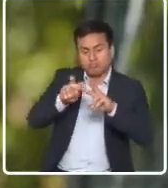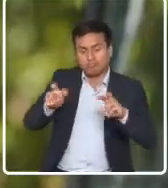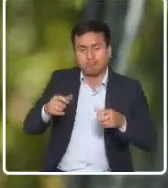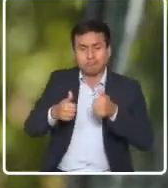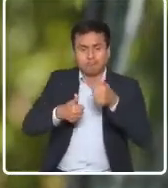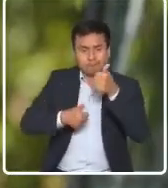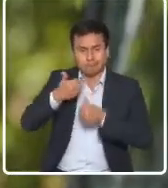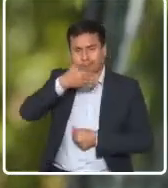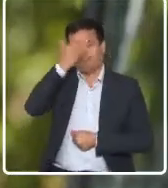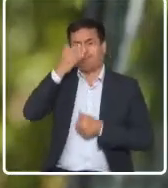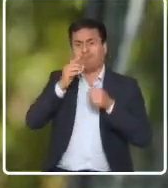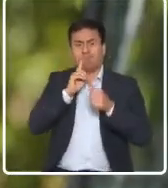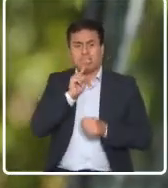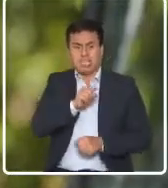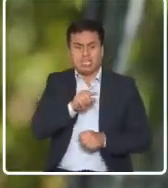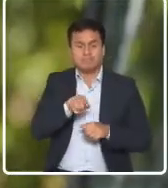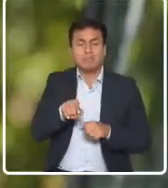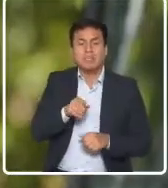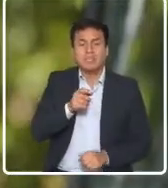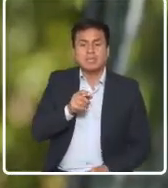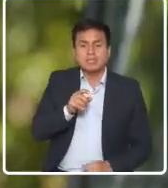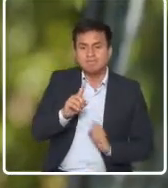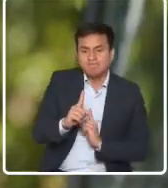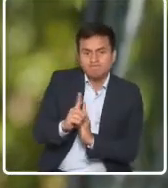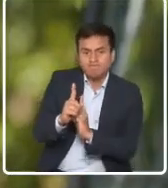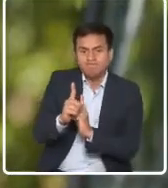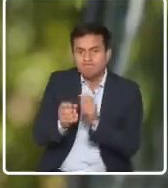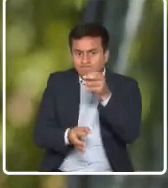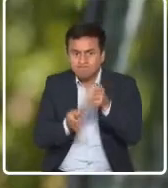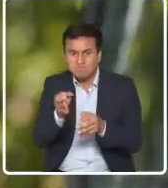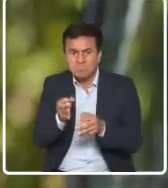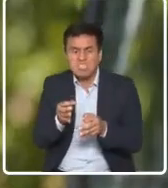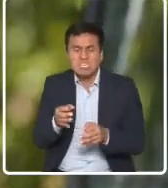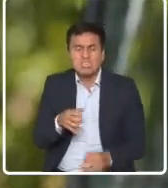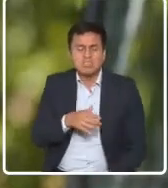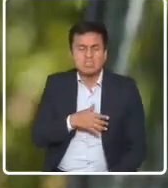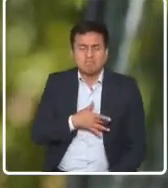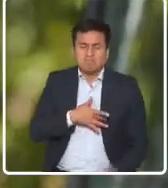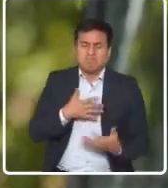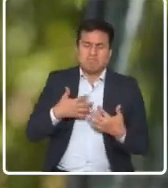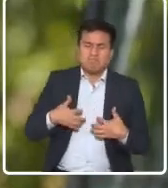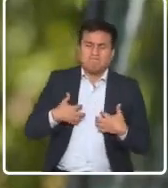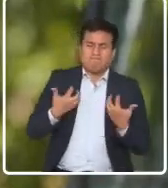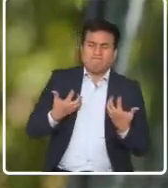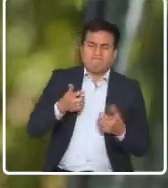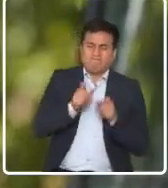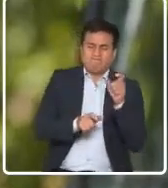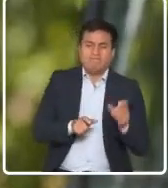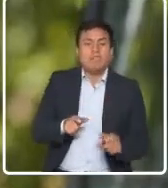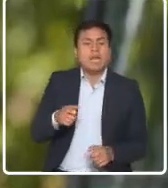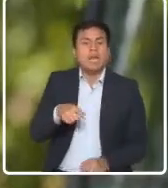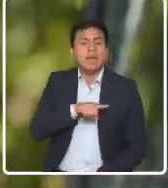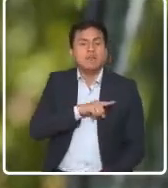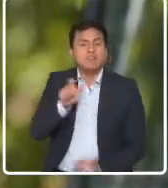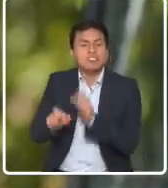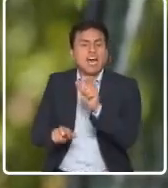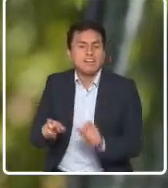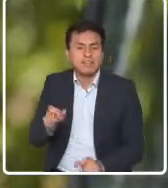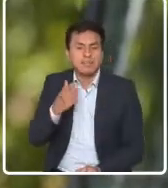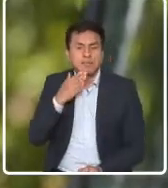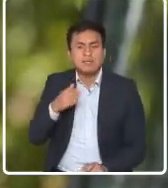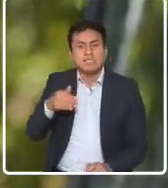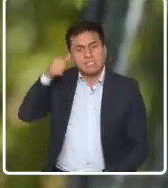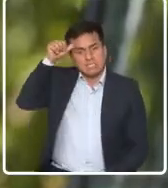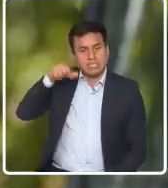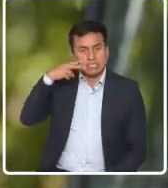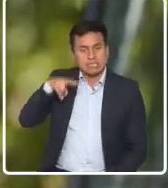capacidad profesional que tienen. Y perseguir entonces lo que indigna a la población, perseguir a responsables y terminar con la